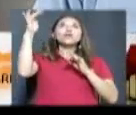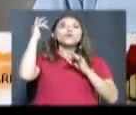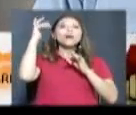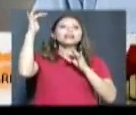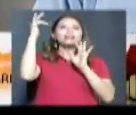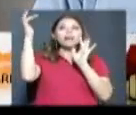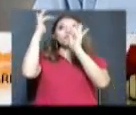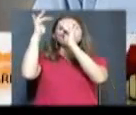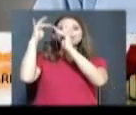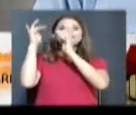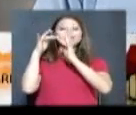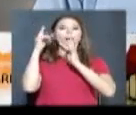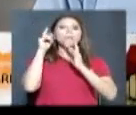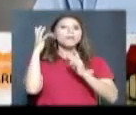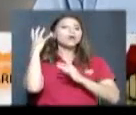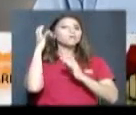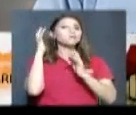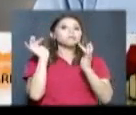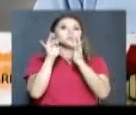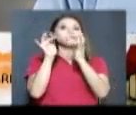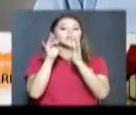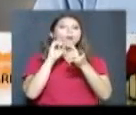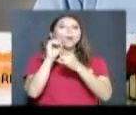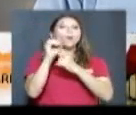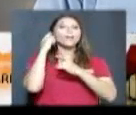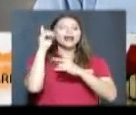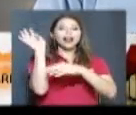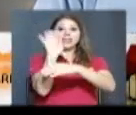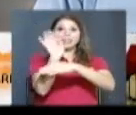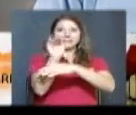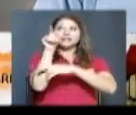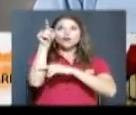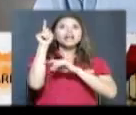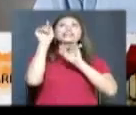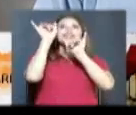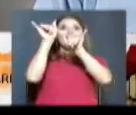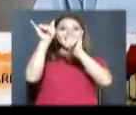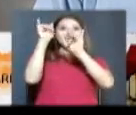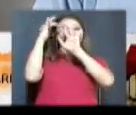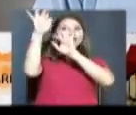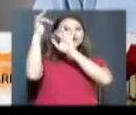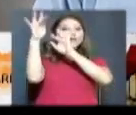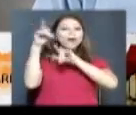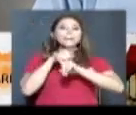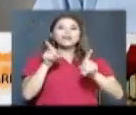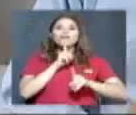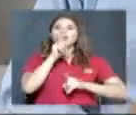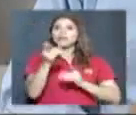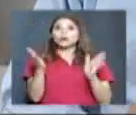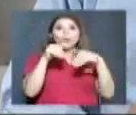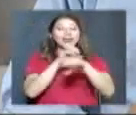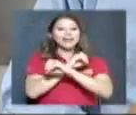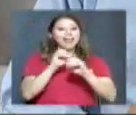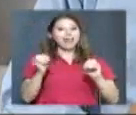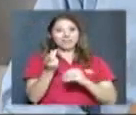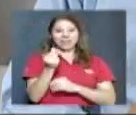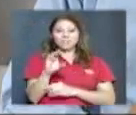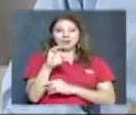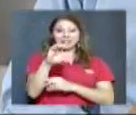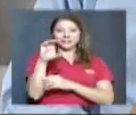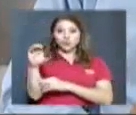televisión, sin que un empresario o el Estado haga una inversión para que se pueda utilizar o que llegue esa señal a